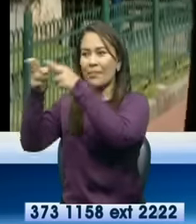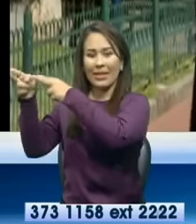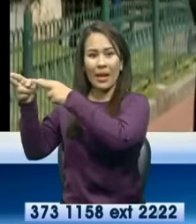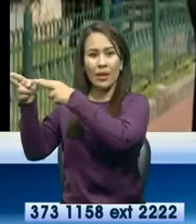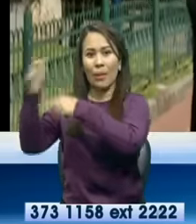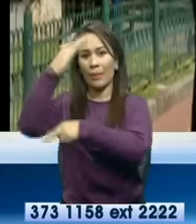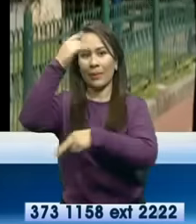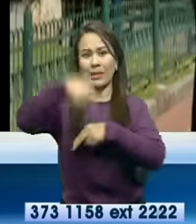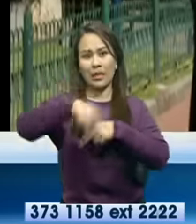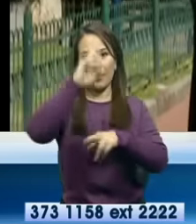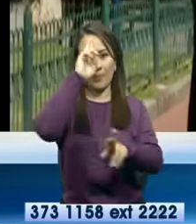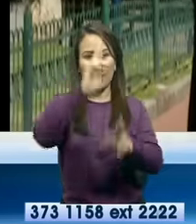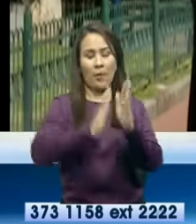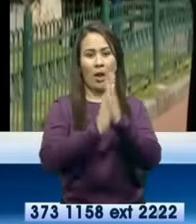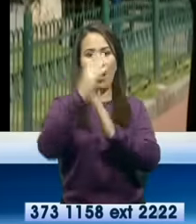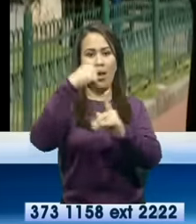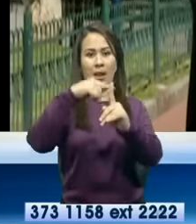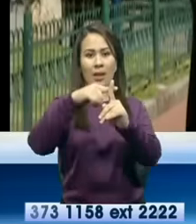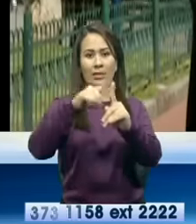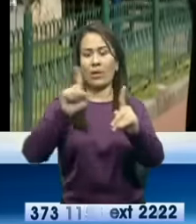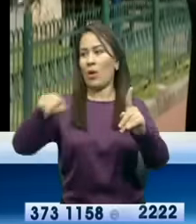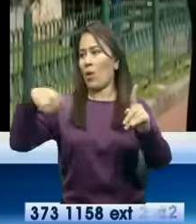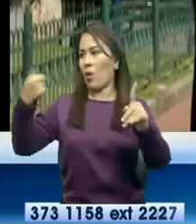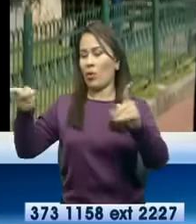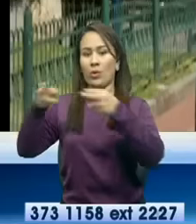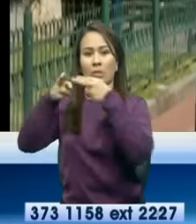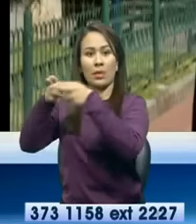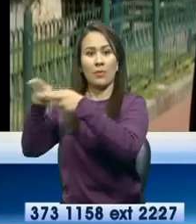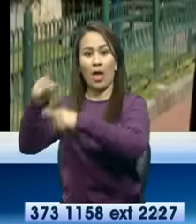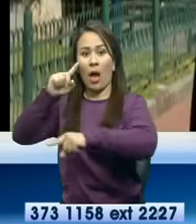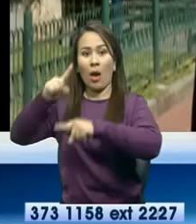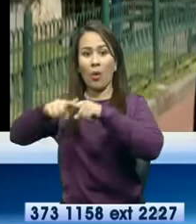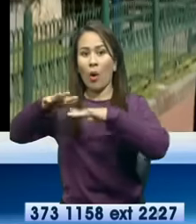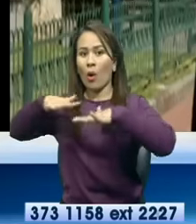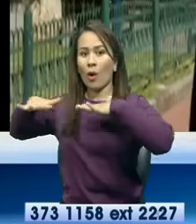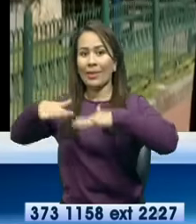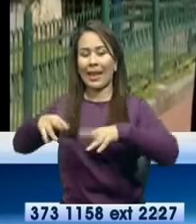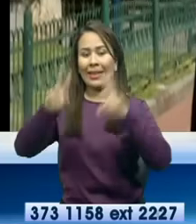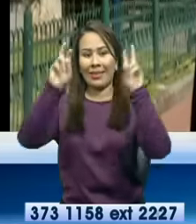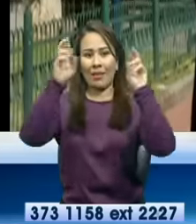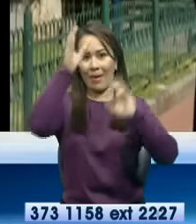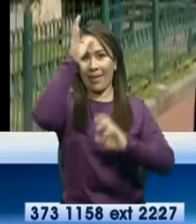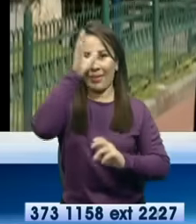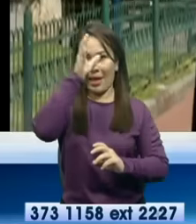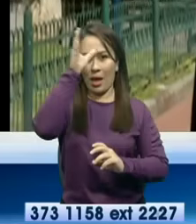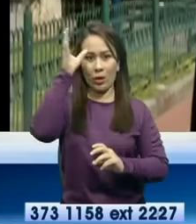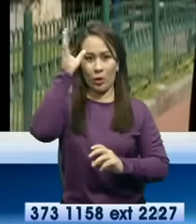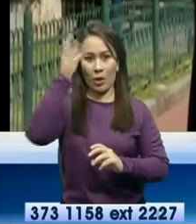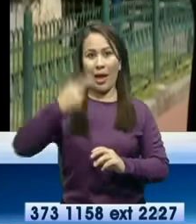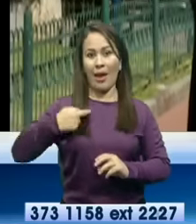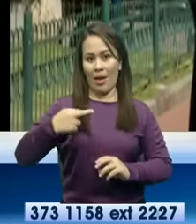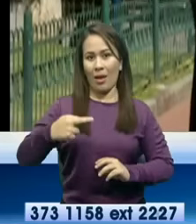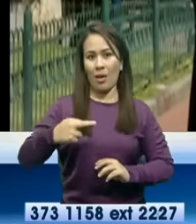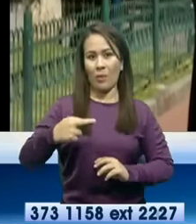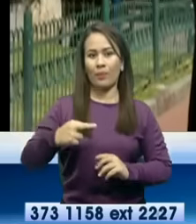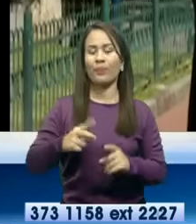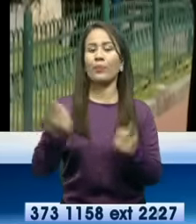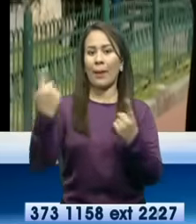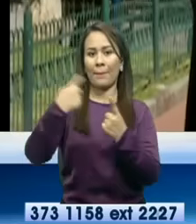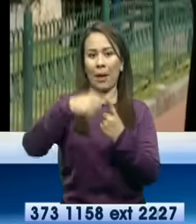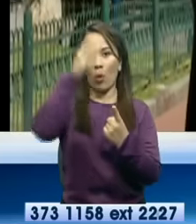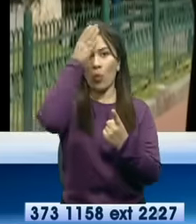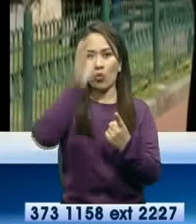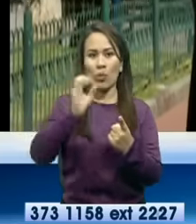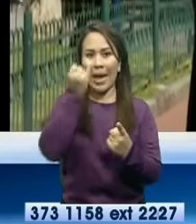Entonces, de esa manera lo que hemos podido coordinar es el tema religioso, catolicismo y también lo que es la